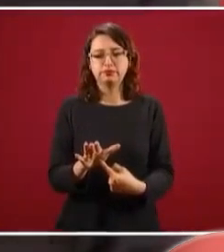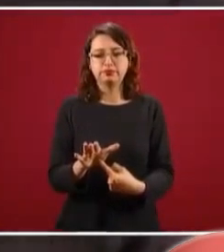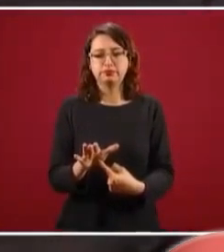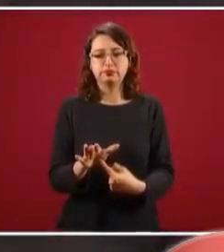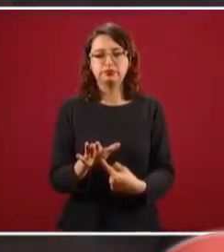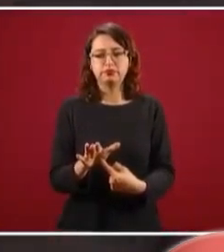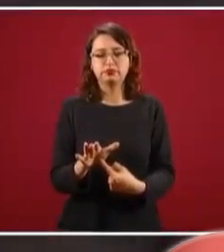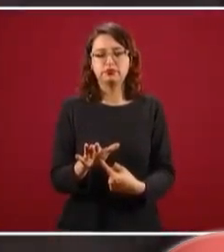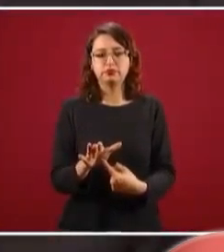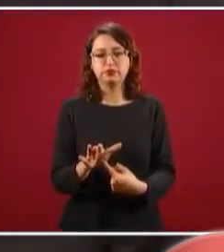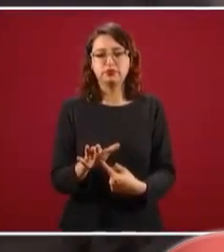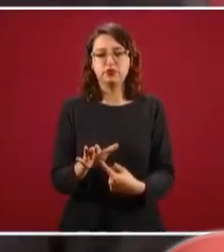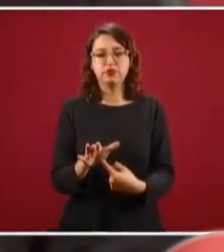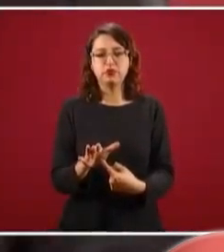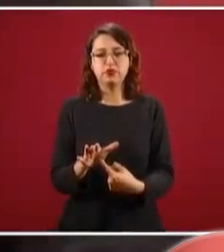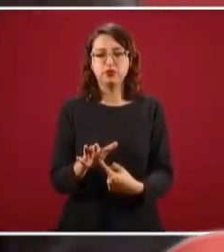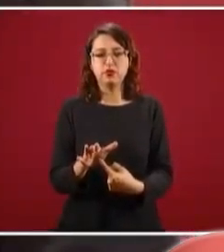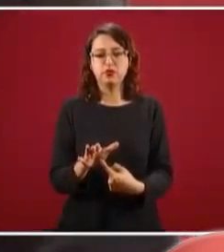tendencia